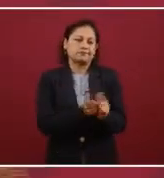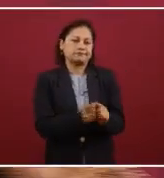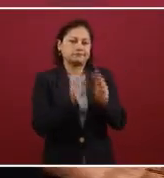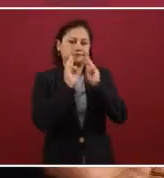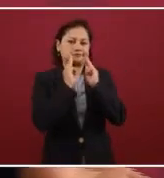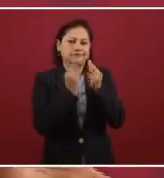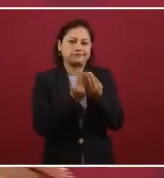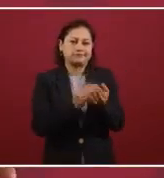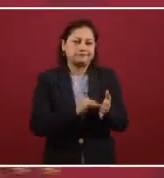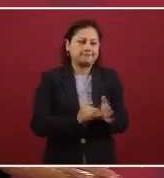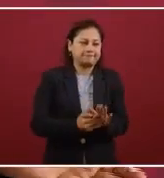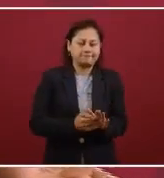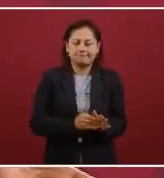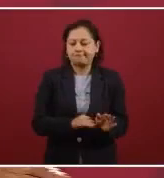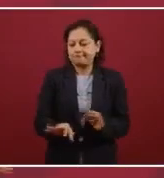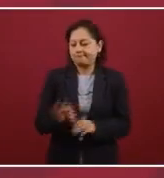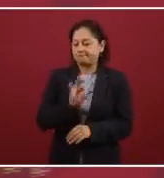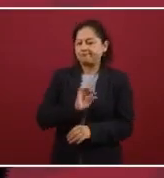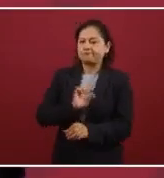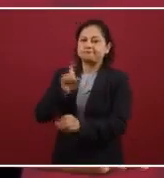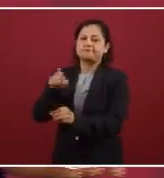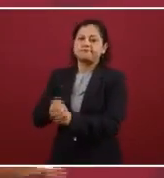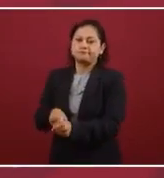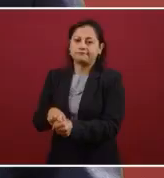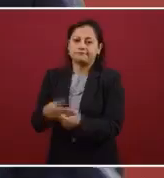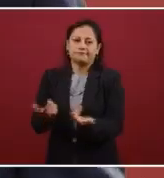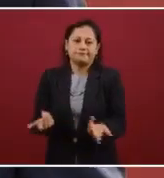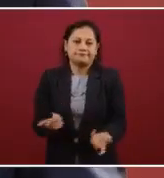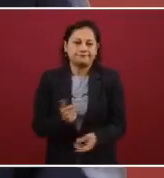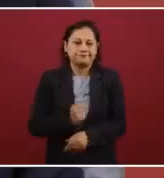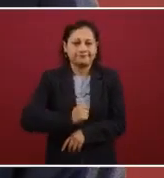pues ya no hay